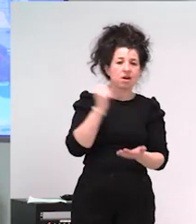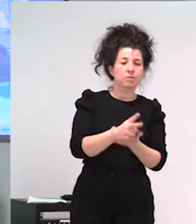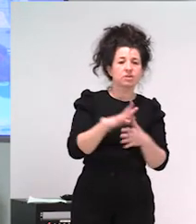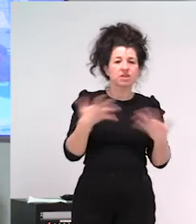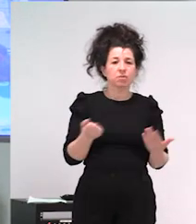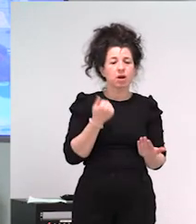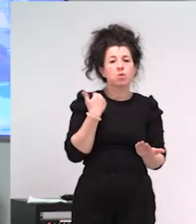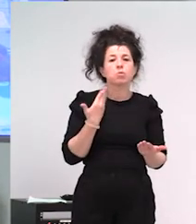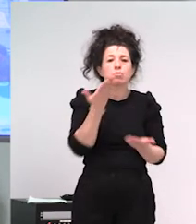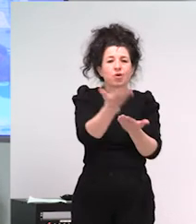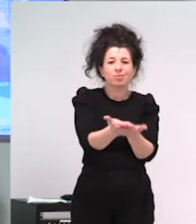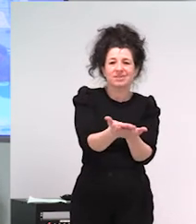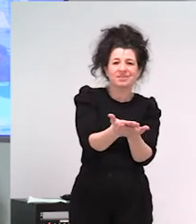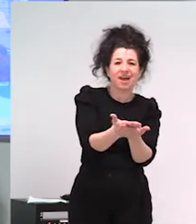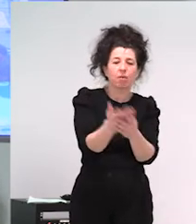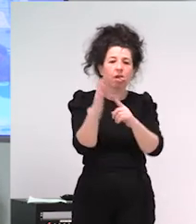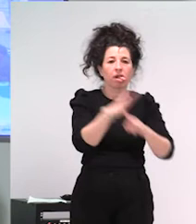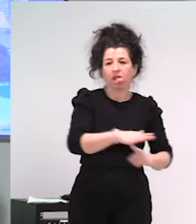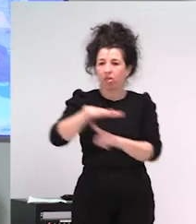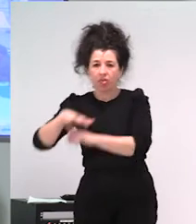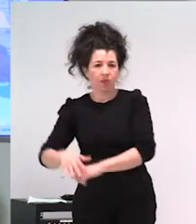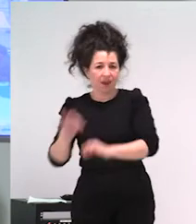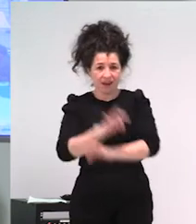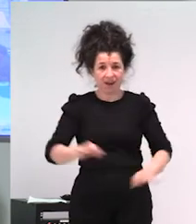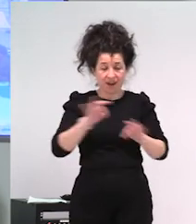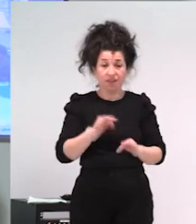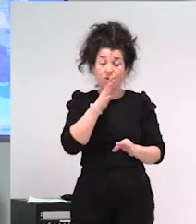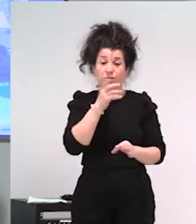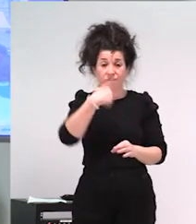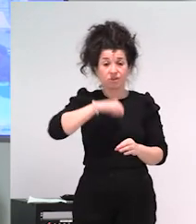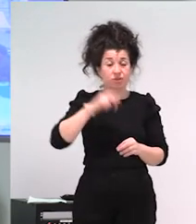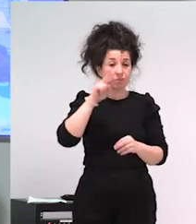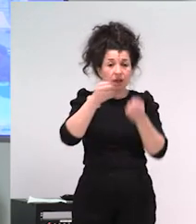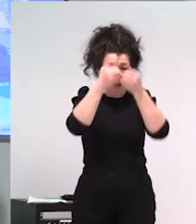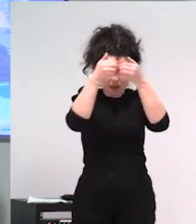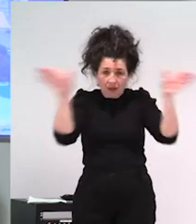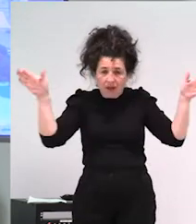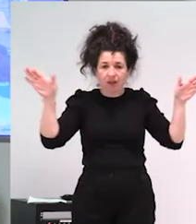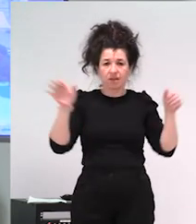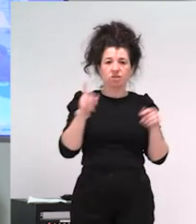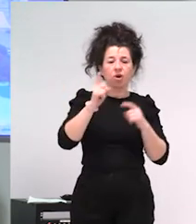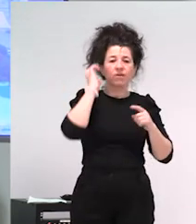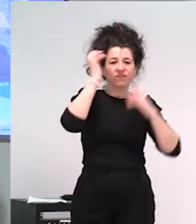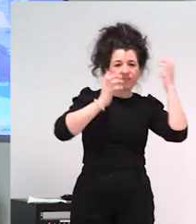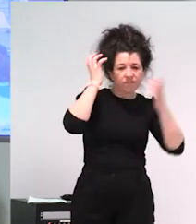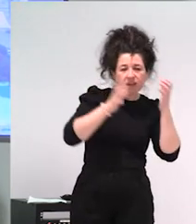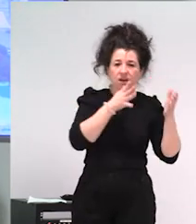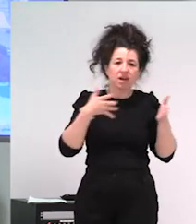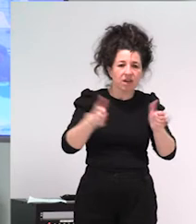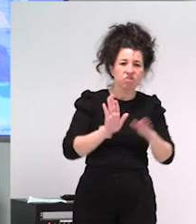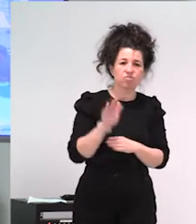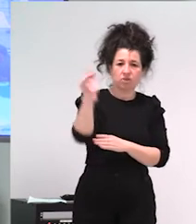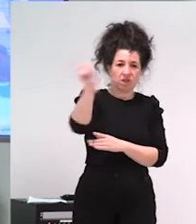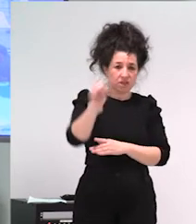que no dejen nadie atrás, y eso es lo que nos obliga a ampliar la mirada y no hablar solo de biodiversidad, de animales, ríos y